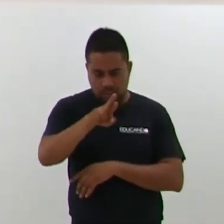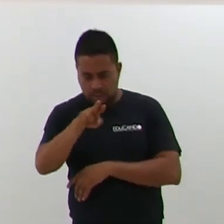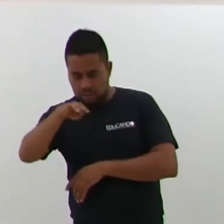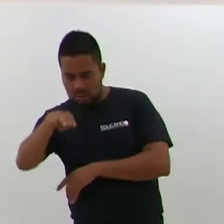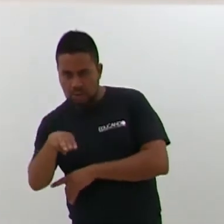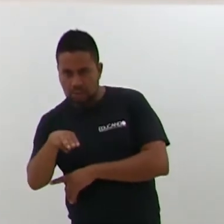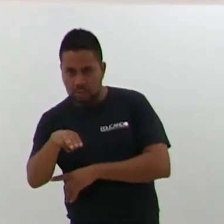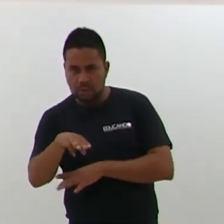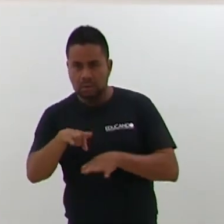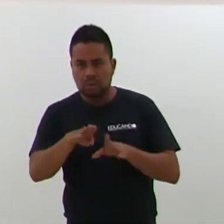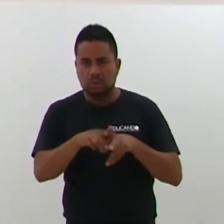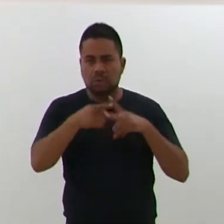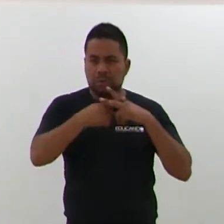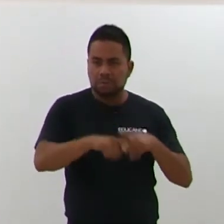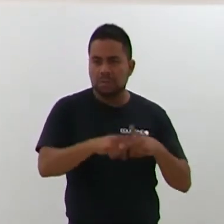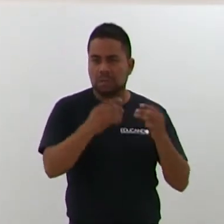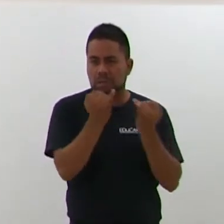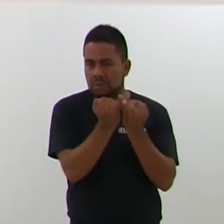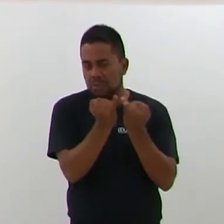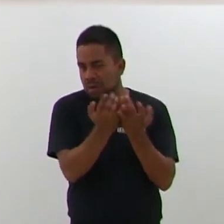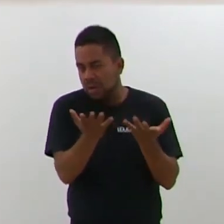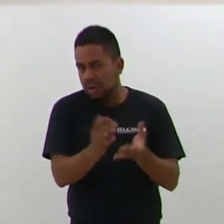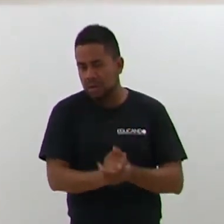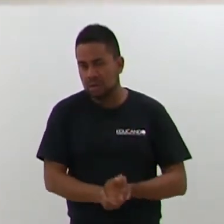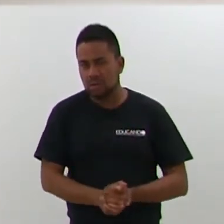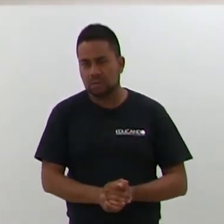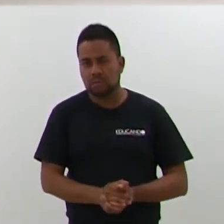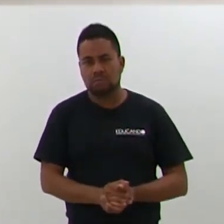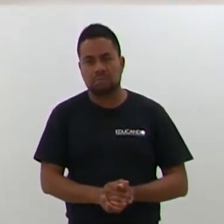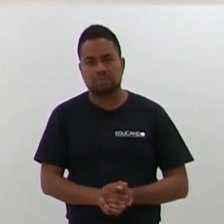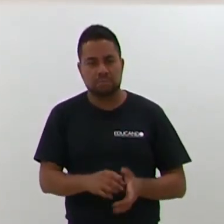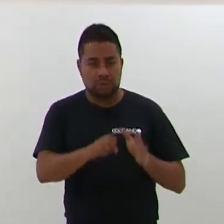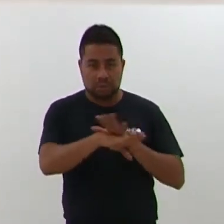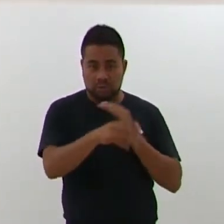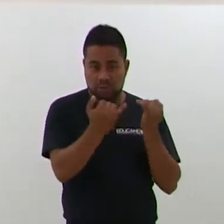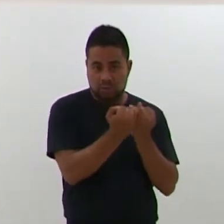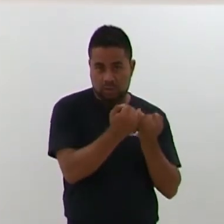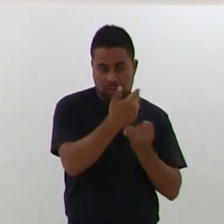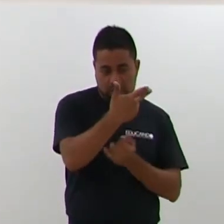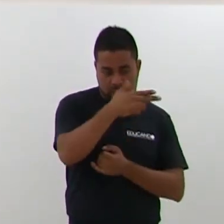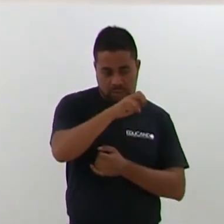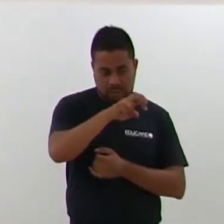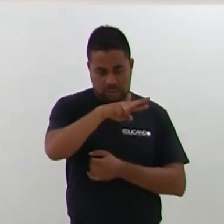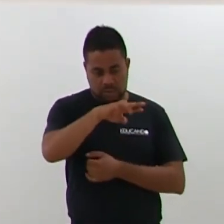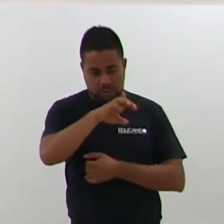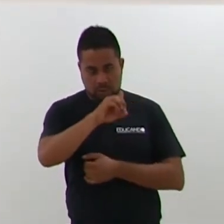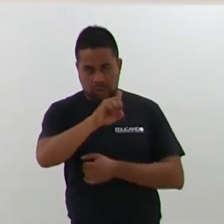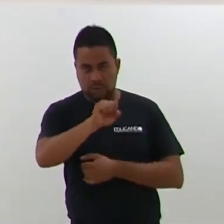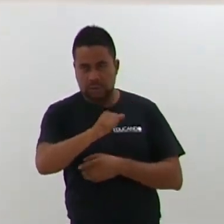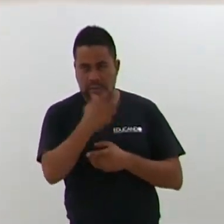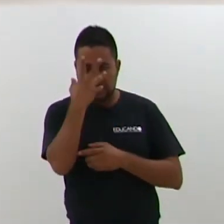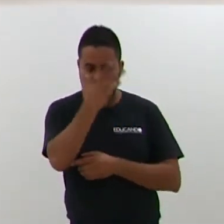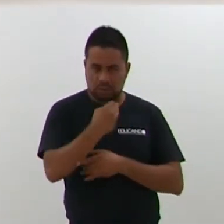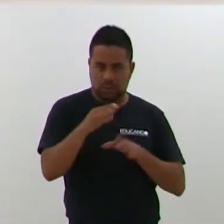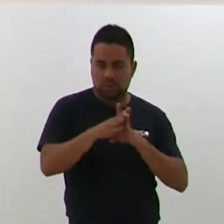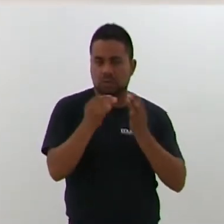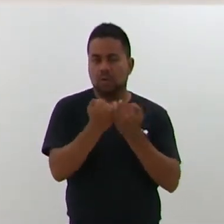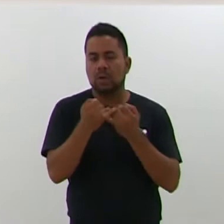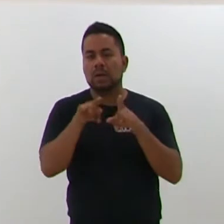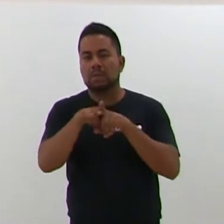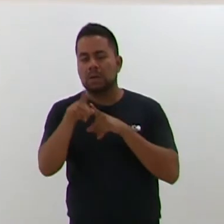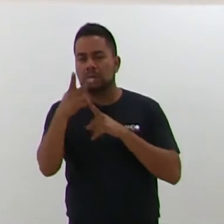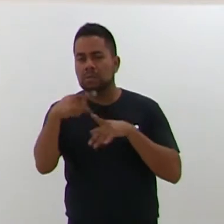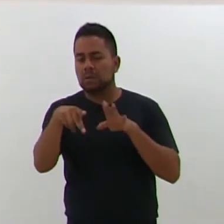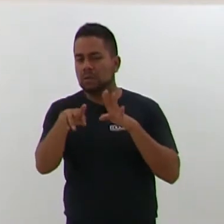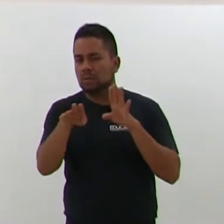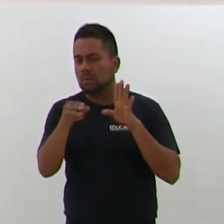Ermita está empezando con la E, la R y la M, como hermosa, como hermano. Pero ¿por qué no le